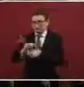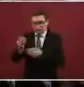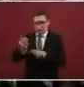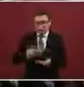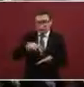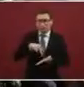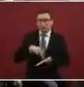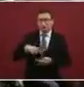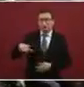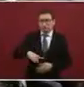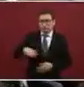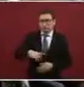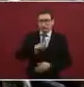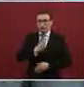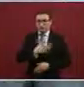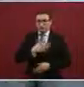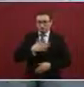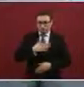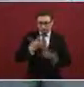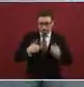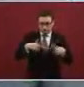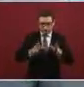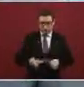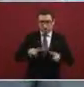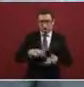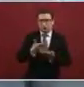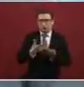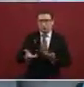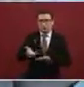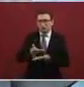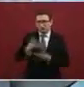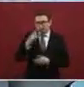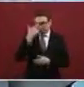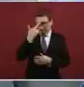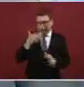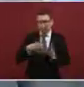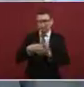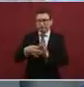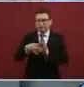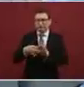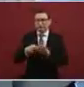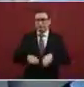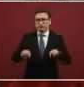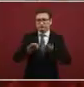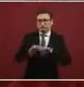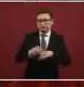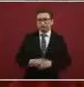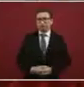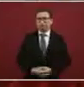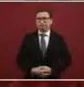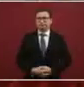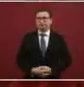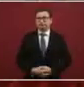a mi Gobierno y que compartamos este momento que representa una trascendencia especial para los dos países y para los